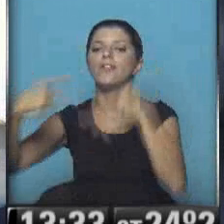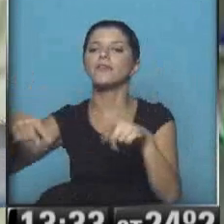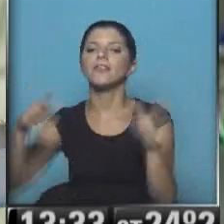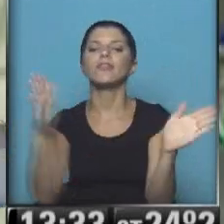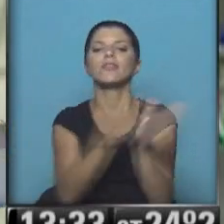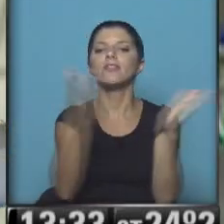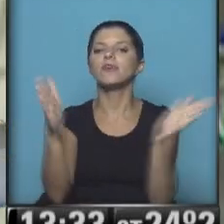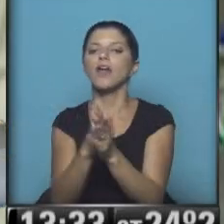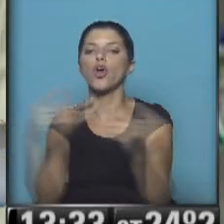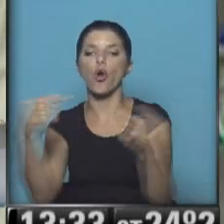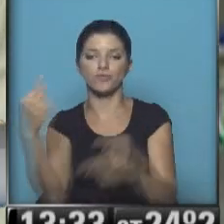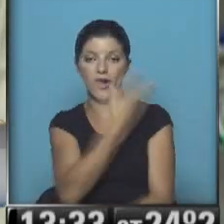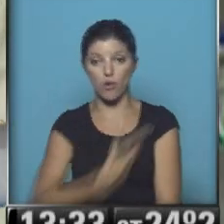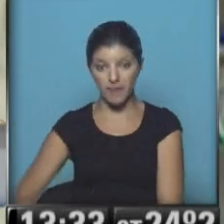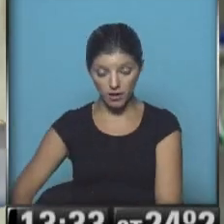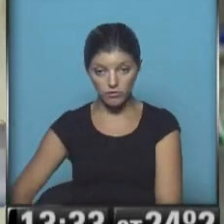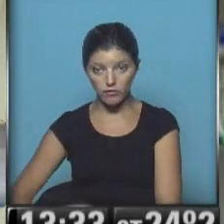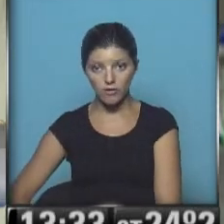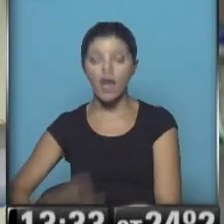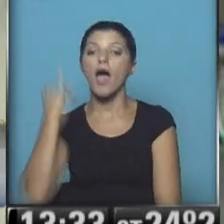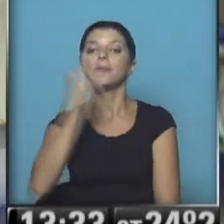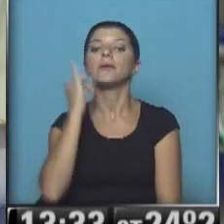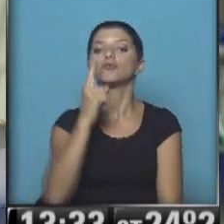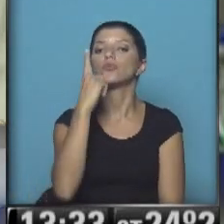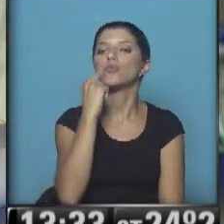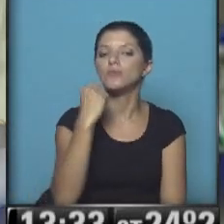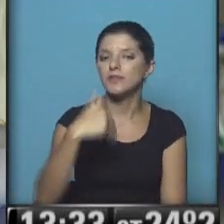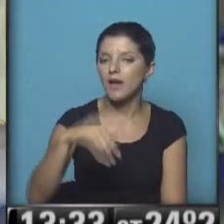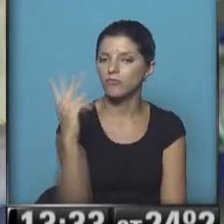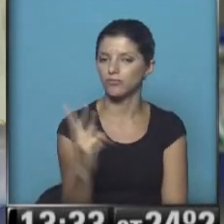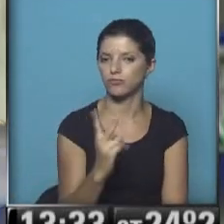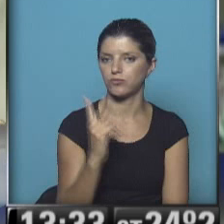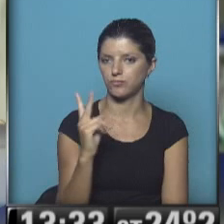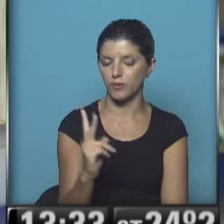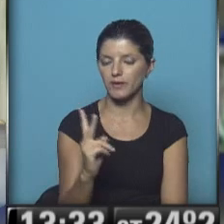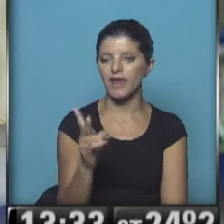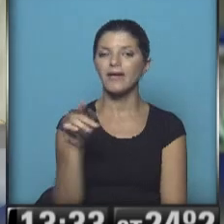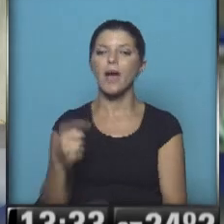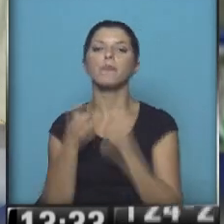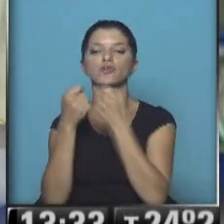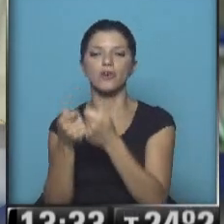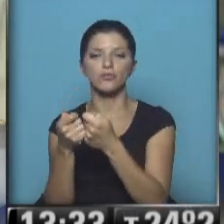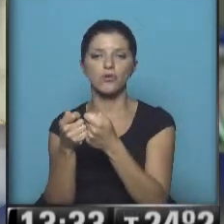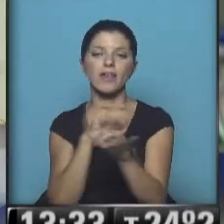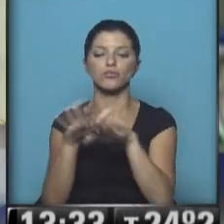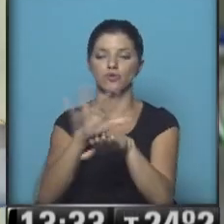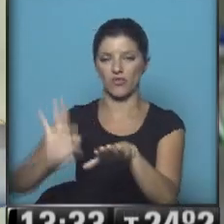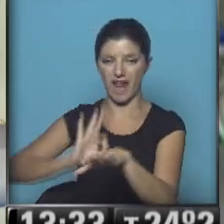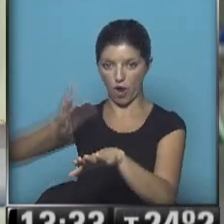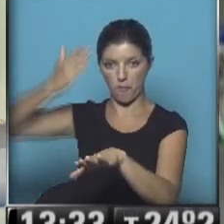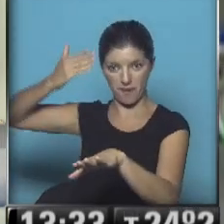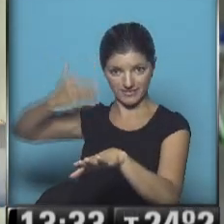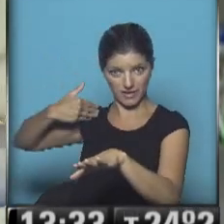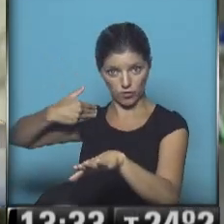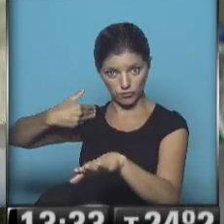diarios opositores al gobierno eh hablaban de un día de luto eh claramente apoyando lo que había sucedido el año pasado y un